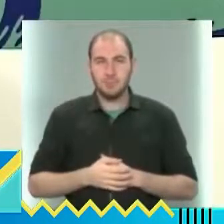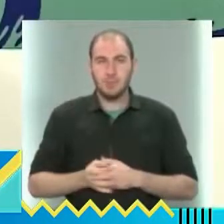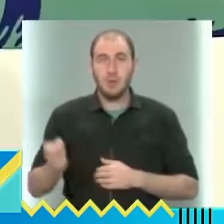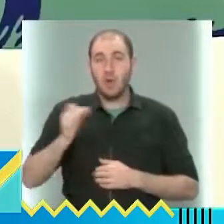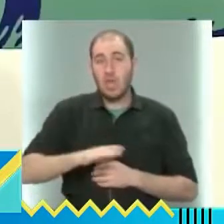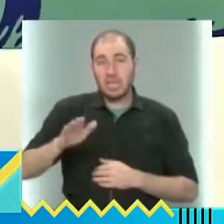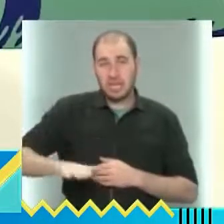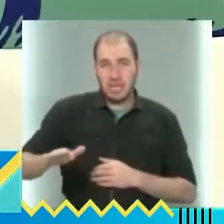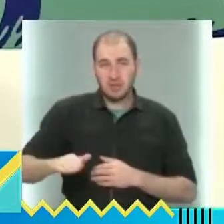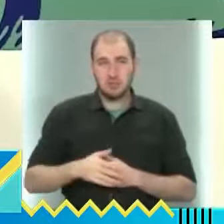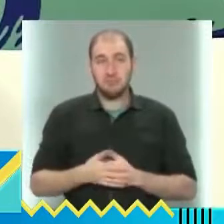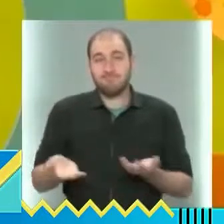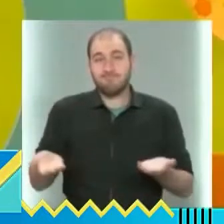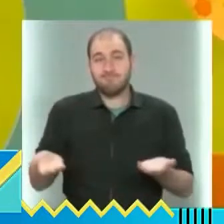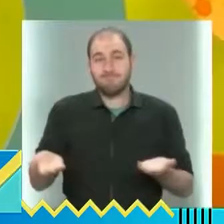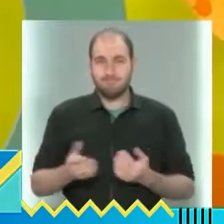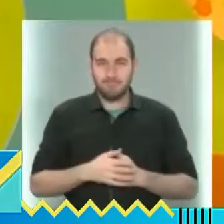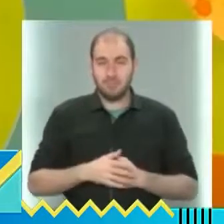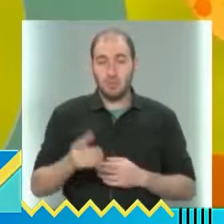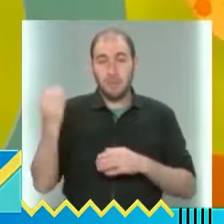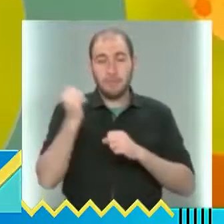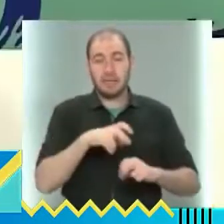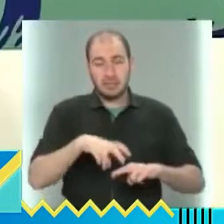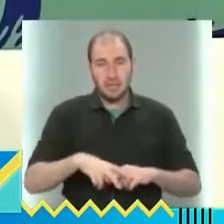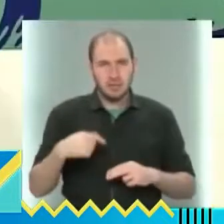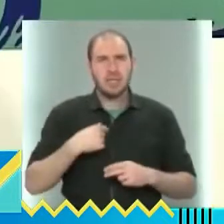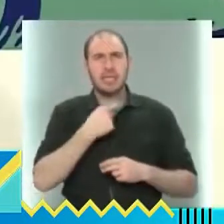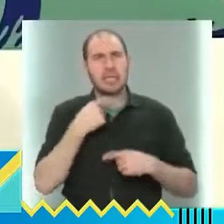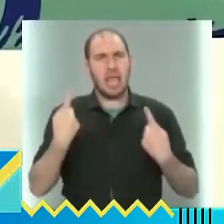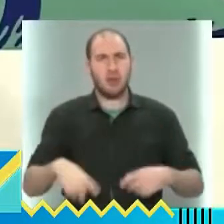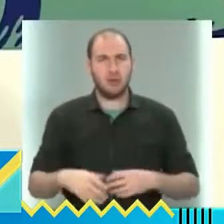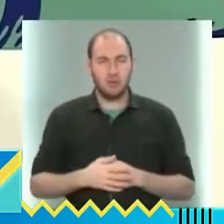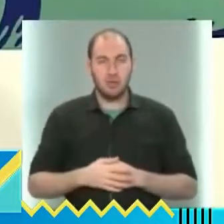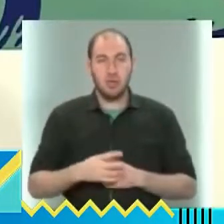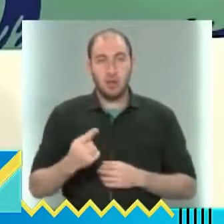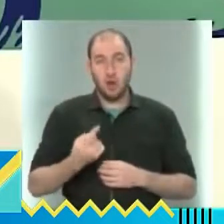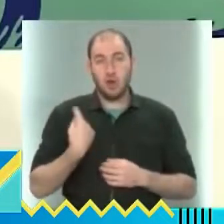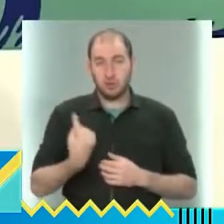un niño que, bueno, sentado en el parque dijo, quiero hacer esto. Por